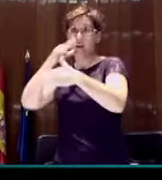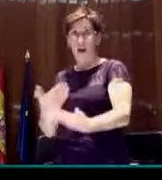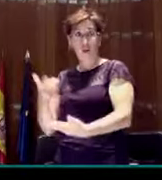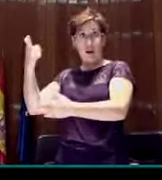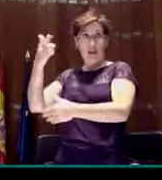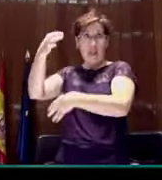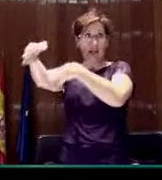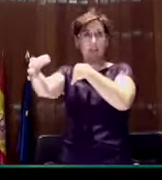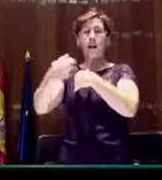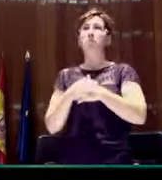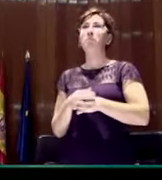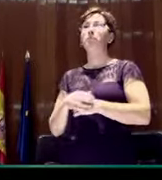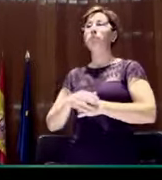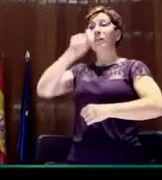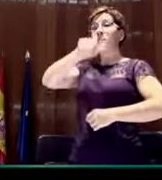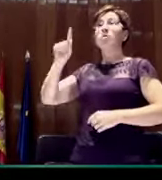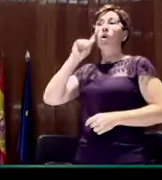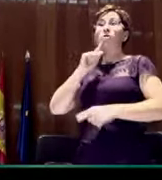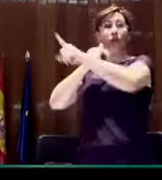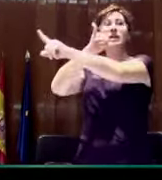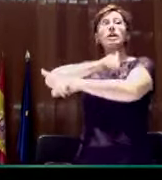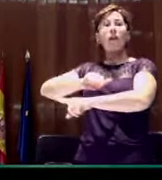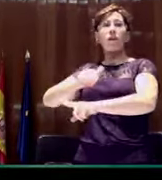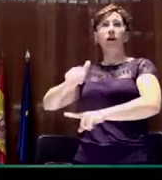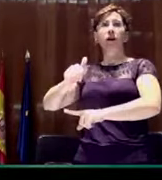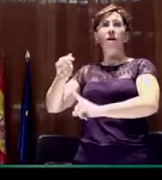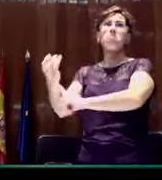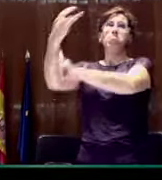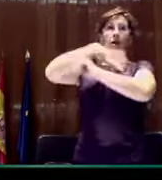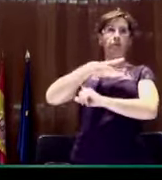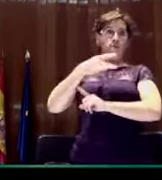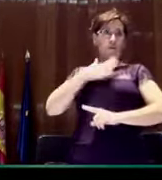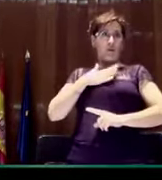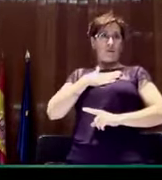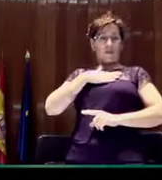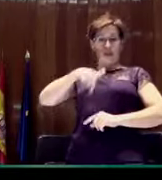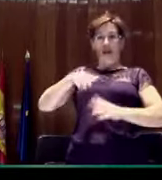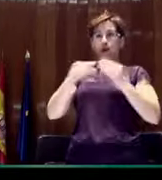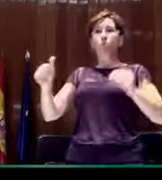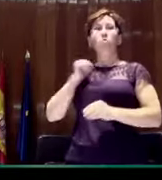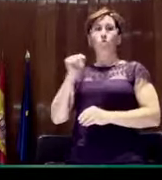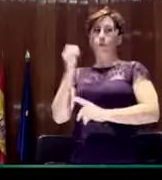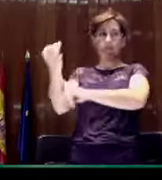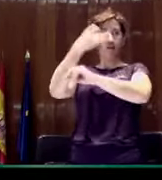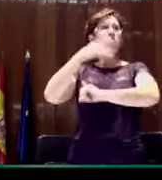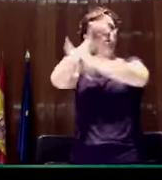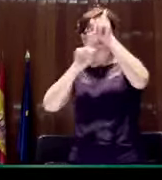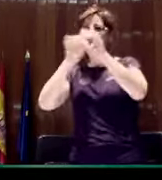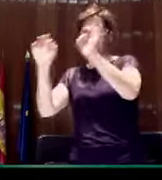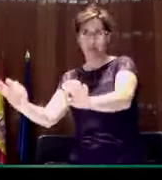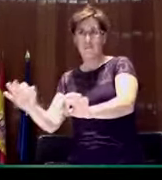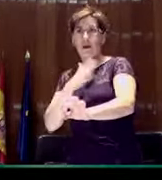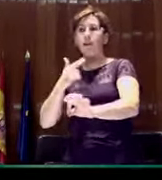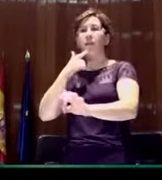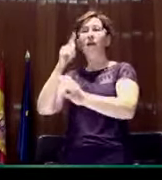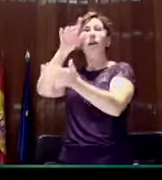sordas tienen más oportunidades que aquí en Andalucía, aunque también siguen estando los mismos problemas. La lengua de signos no es la